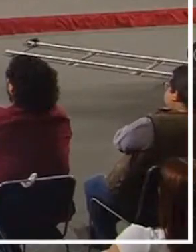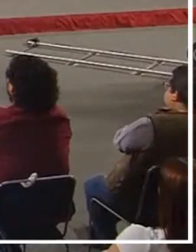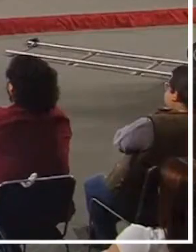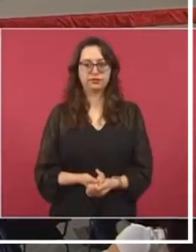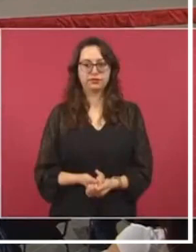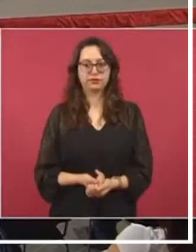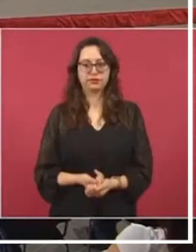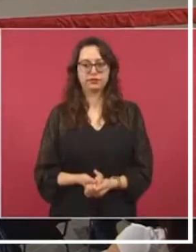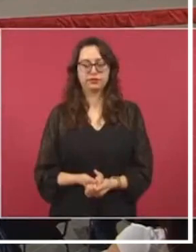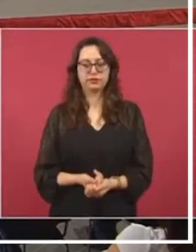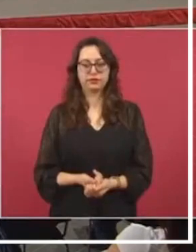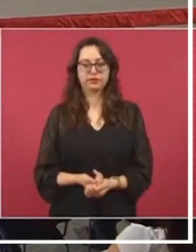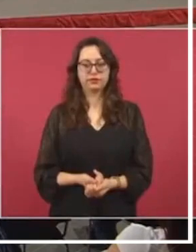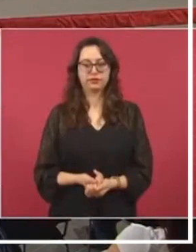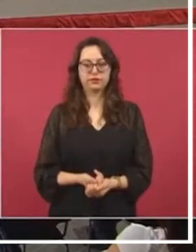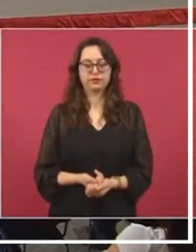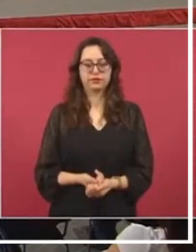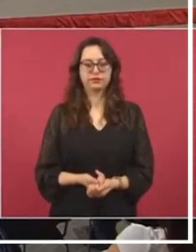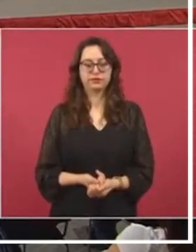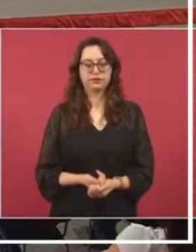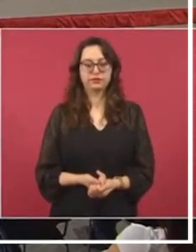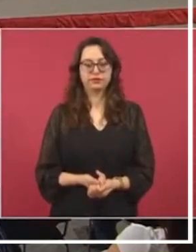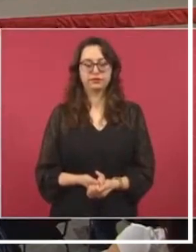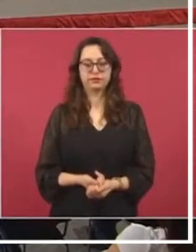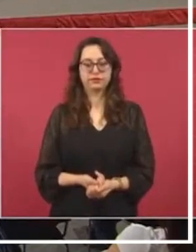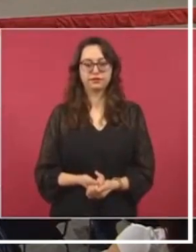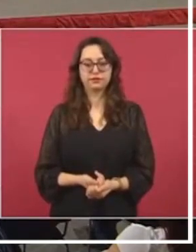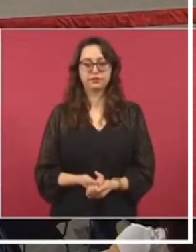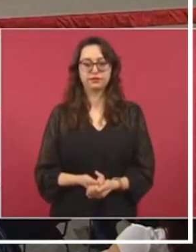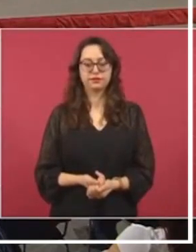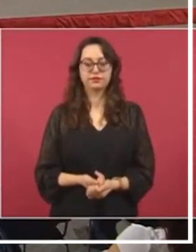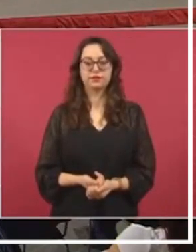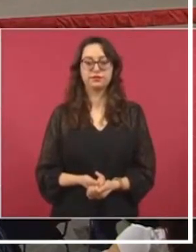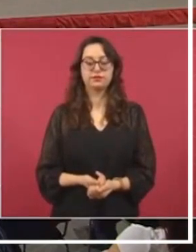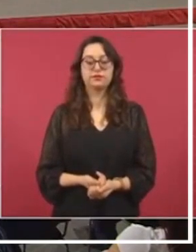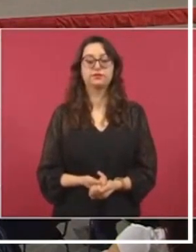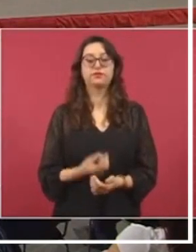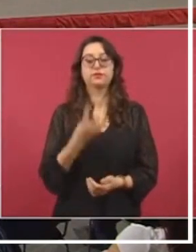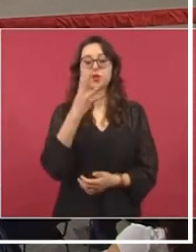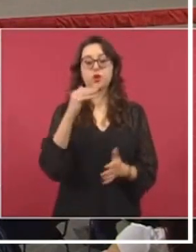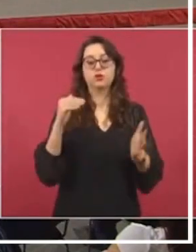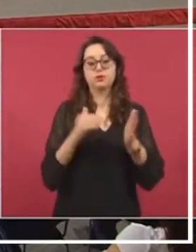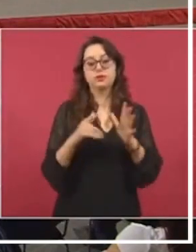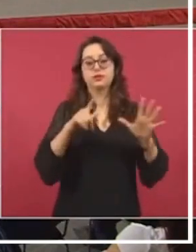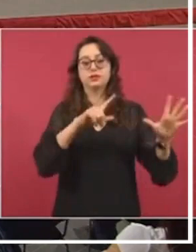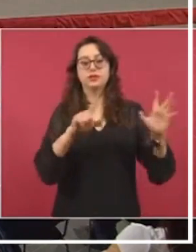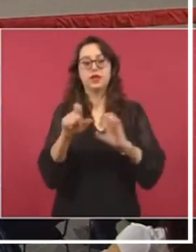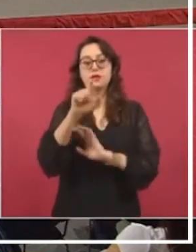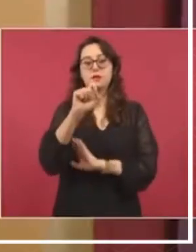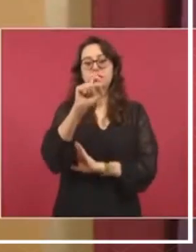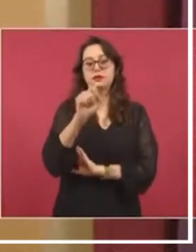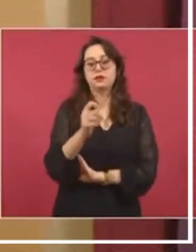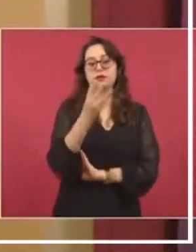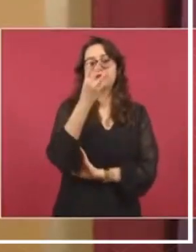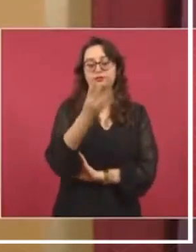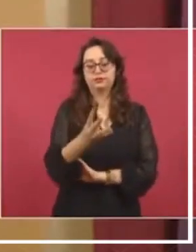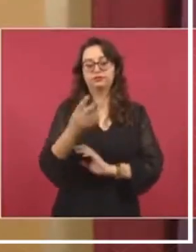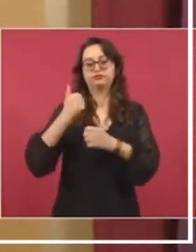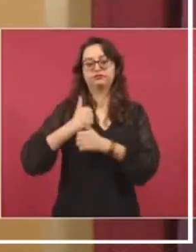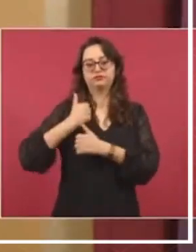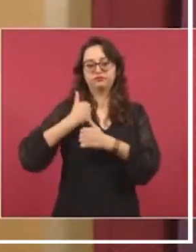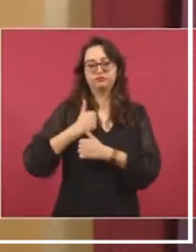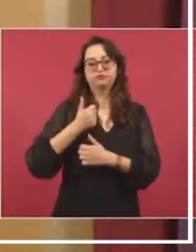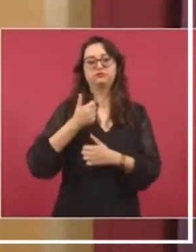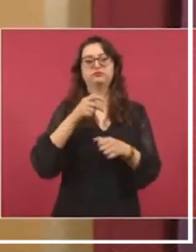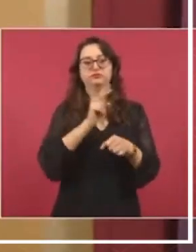terrestre que estará garantizando esa seguridad. Aquí emplearemos 4.724 elementos en los